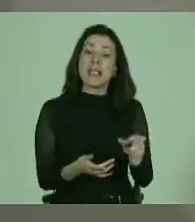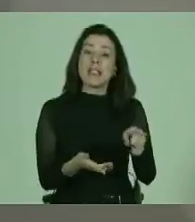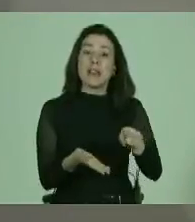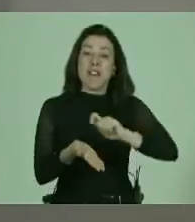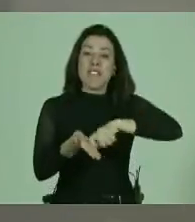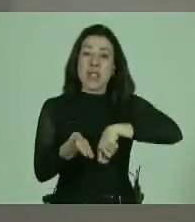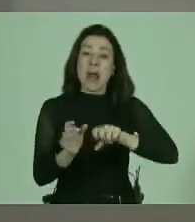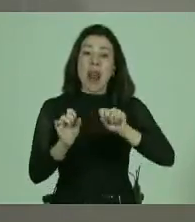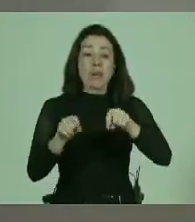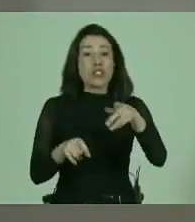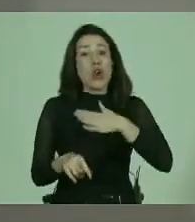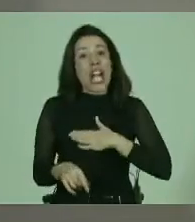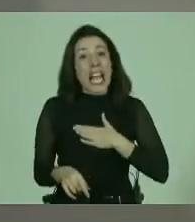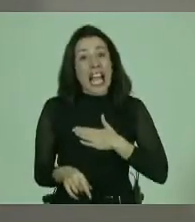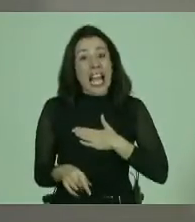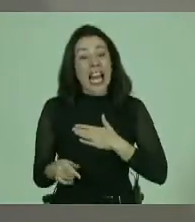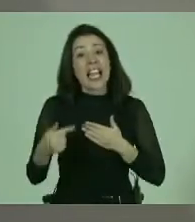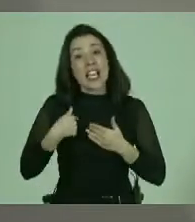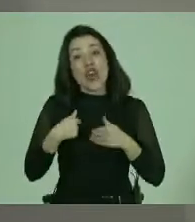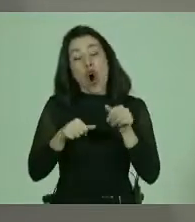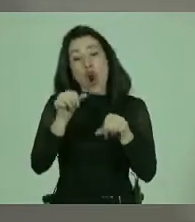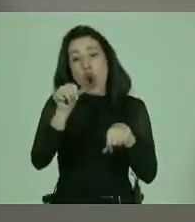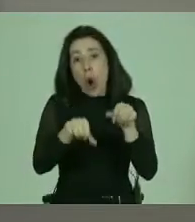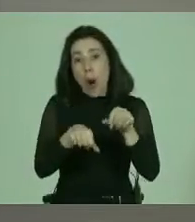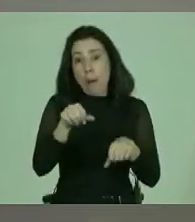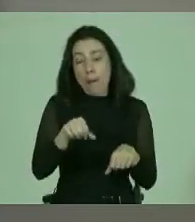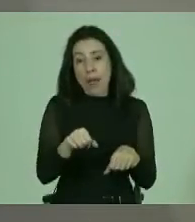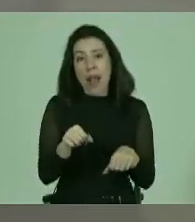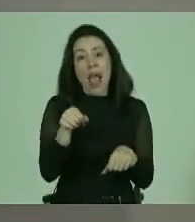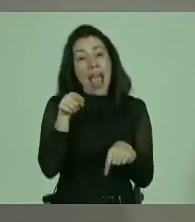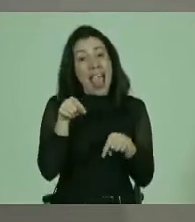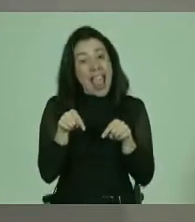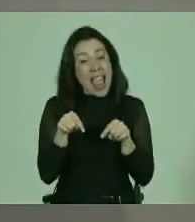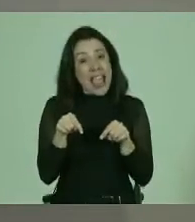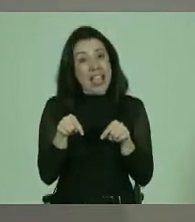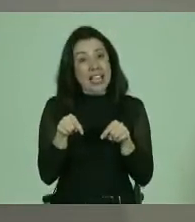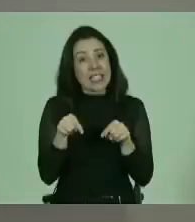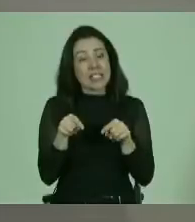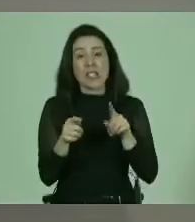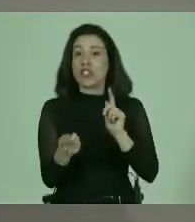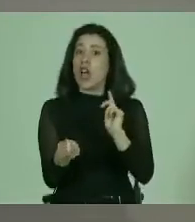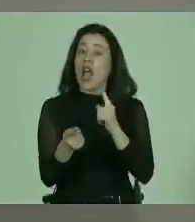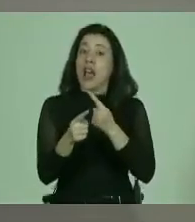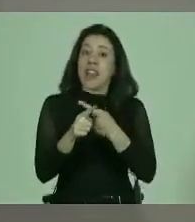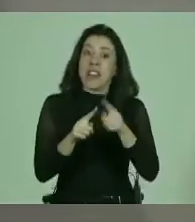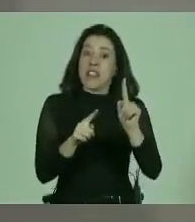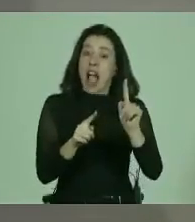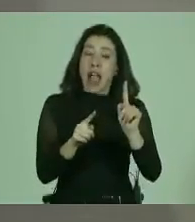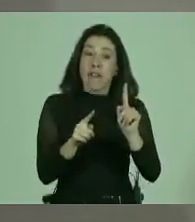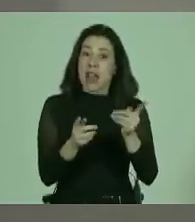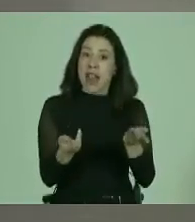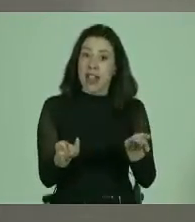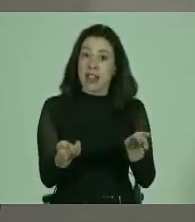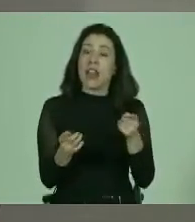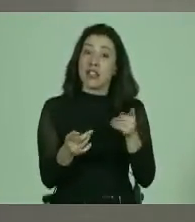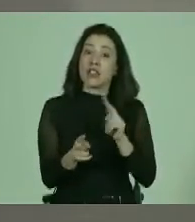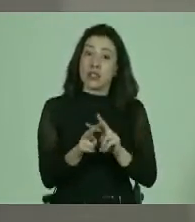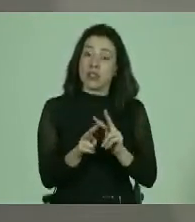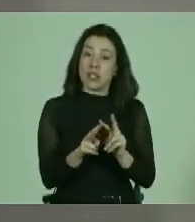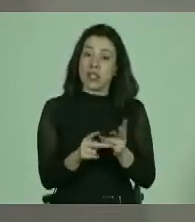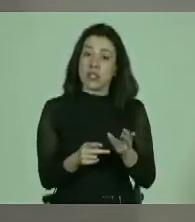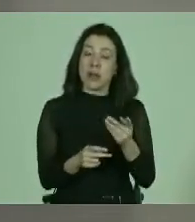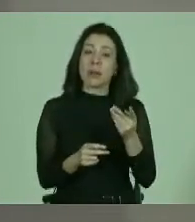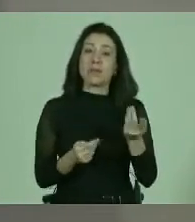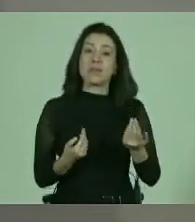consentimiento si usted quiere que yo le opere se dan cuenta que es una inversión completa pero sucede en el